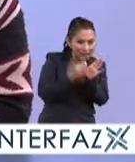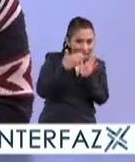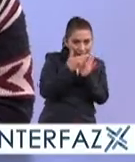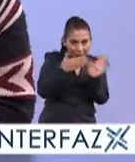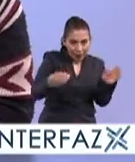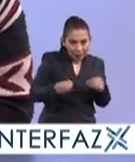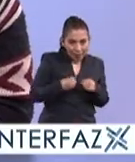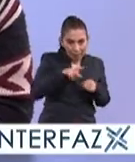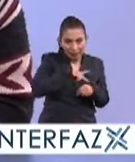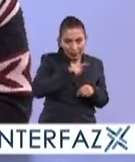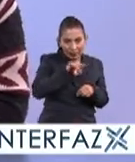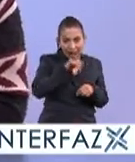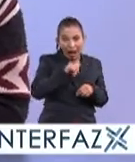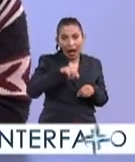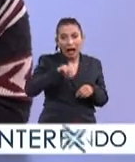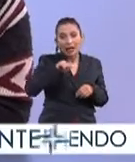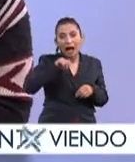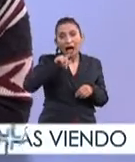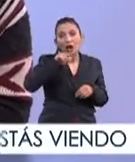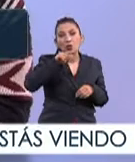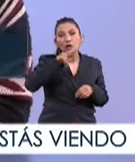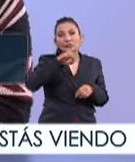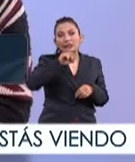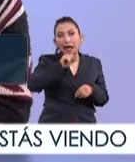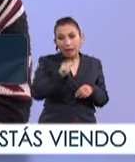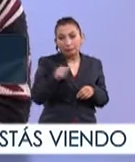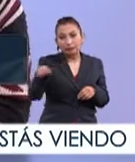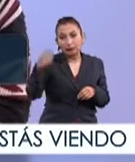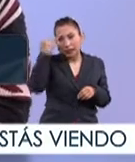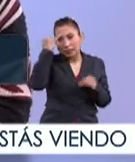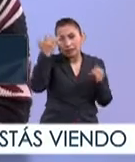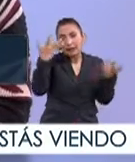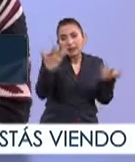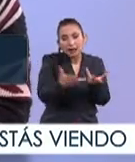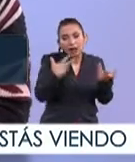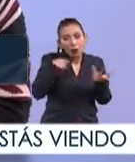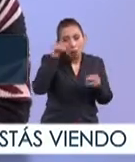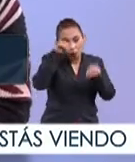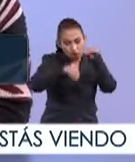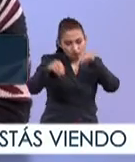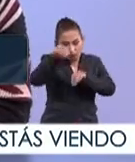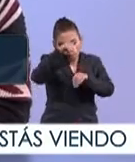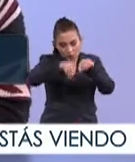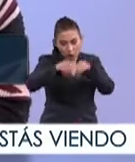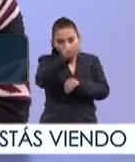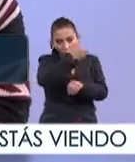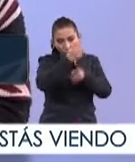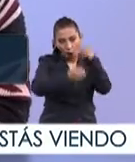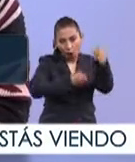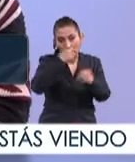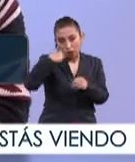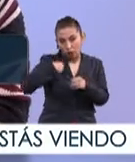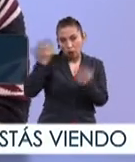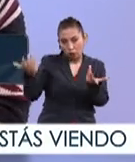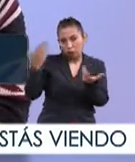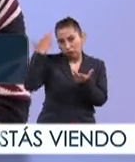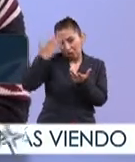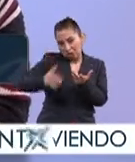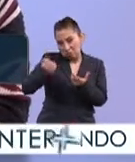de la vida de mi tía, Ana Luisa. Y bueno, la idea era generar una pieza escénica. Yo soy artista